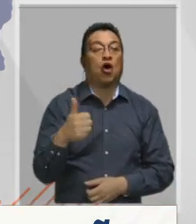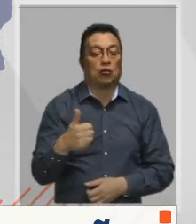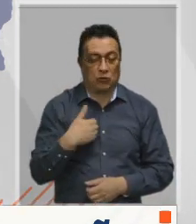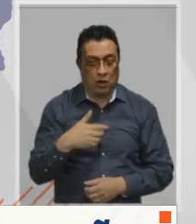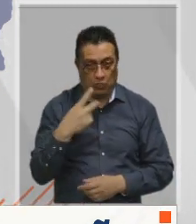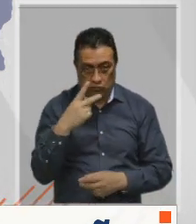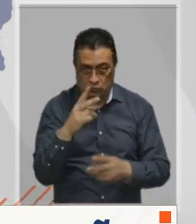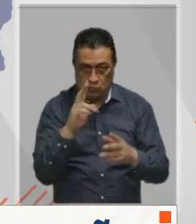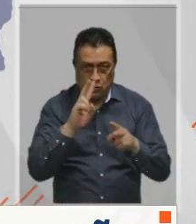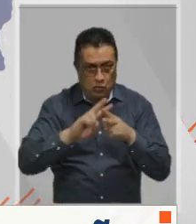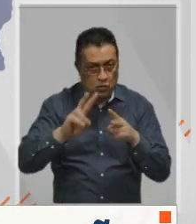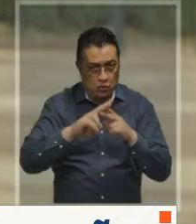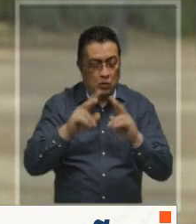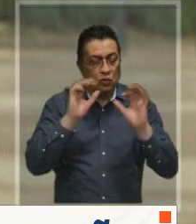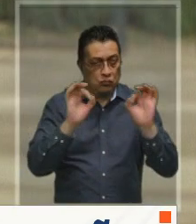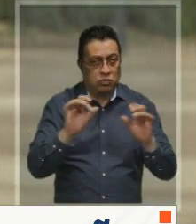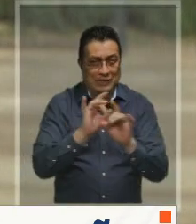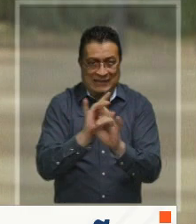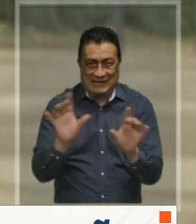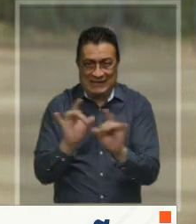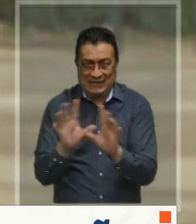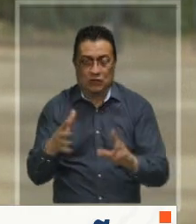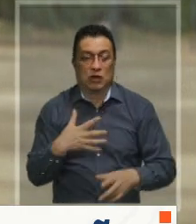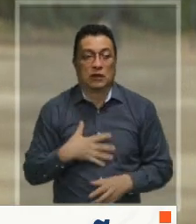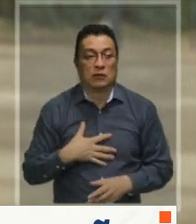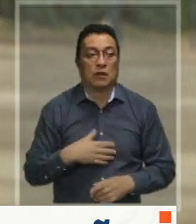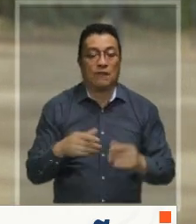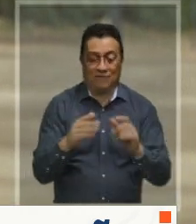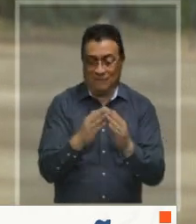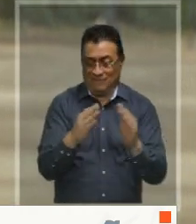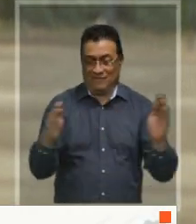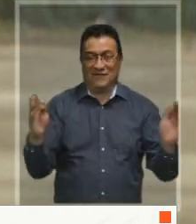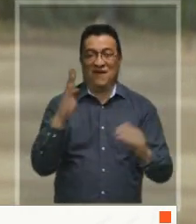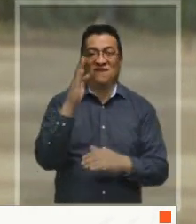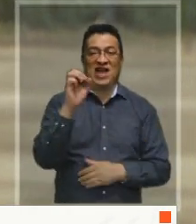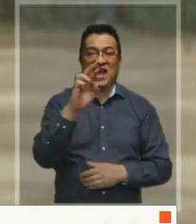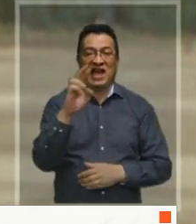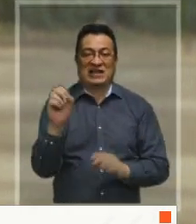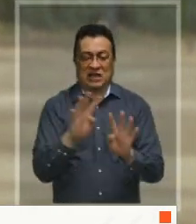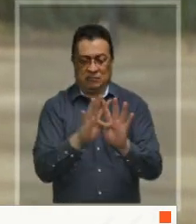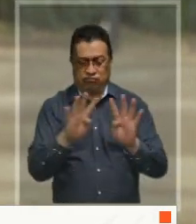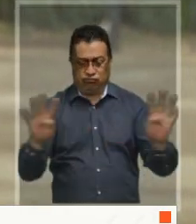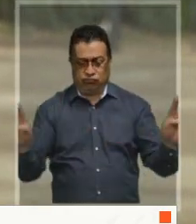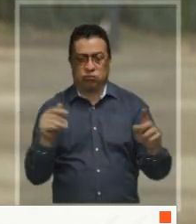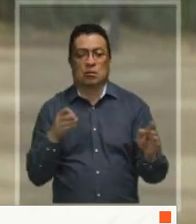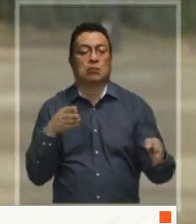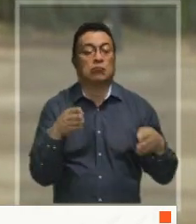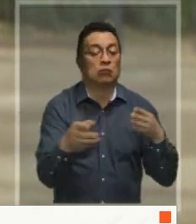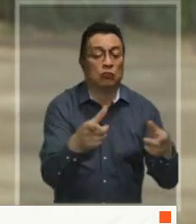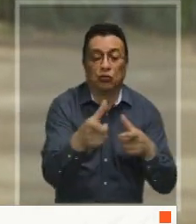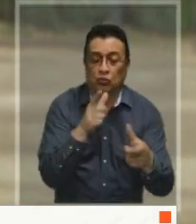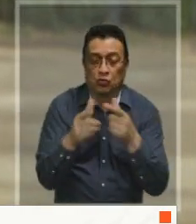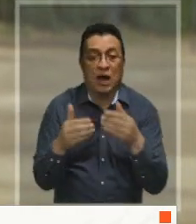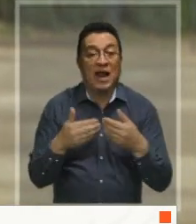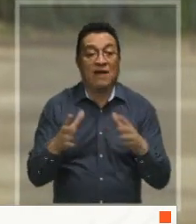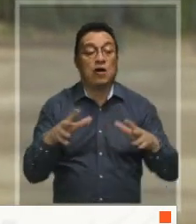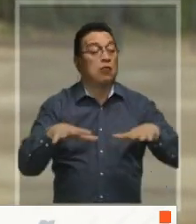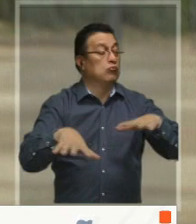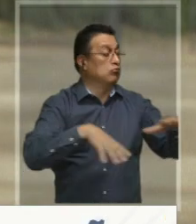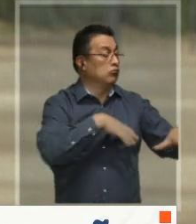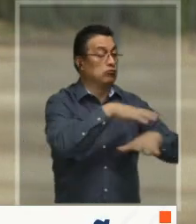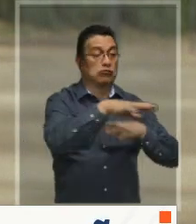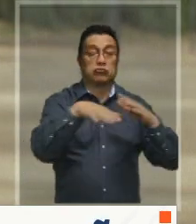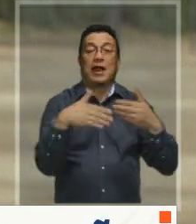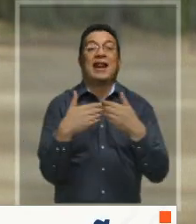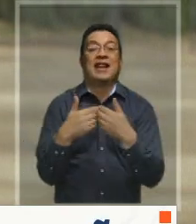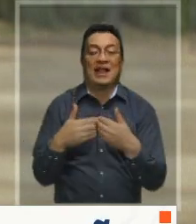las expectativas de los asistentes. Generar amplias barras para que la gente pueda consumir libremente y moverse dentro del